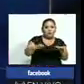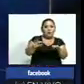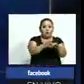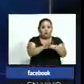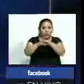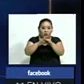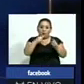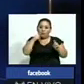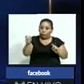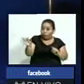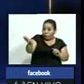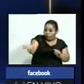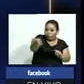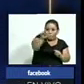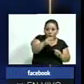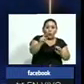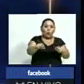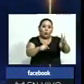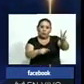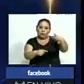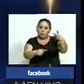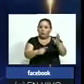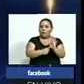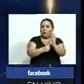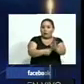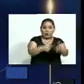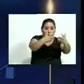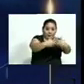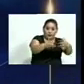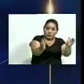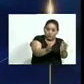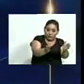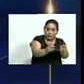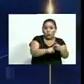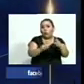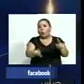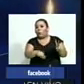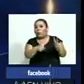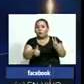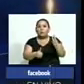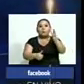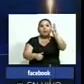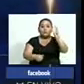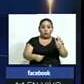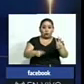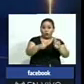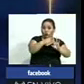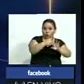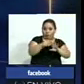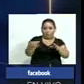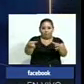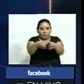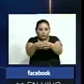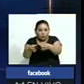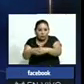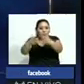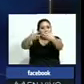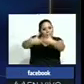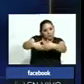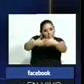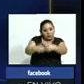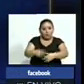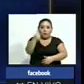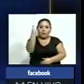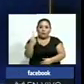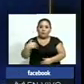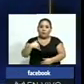por el Ejecutivo, un representante de la micro y pequeña empresa, dos representantes de gremiales de empresarios, la